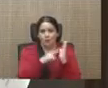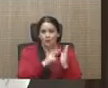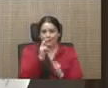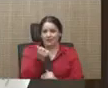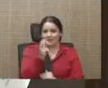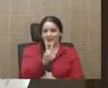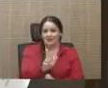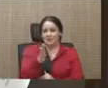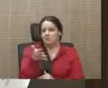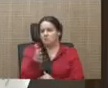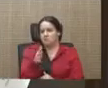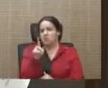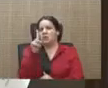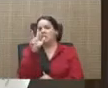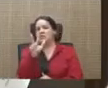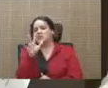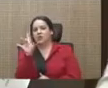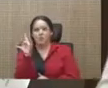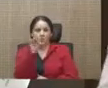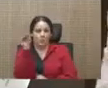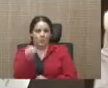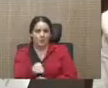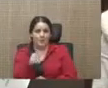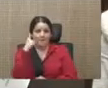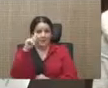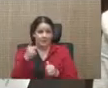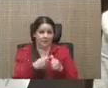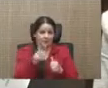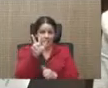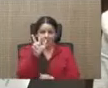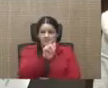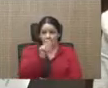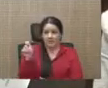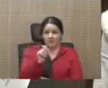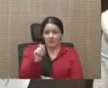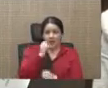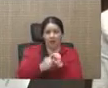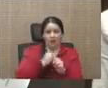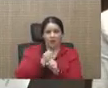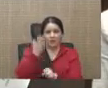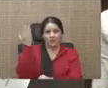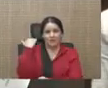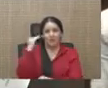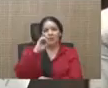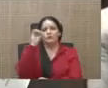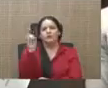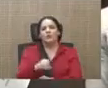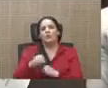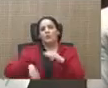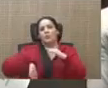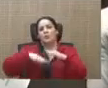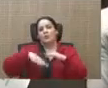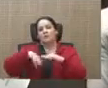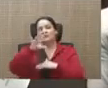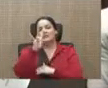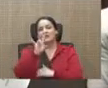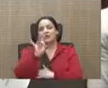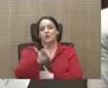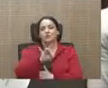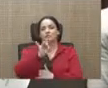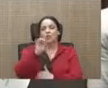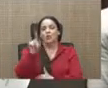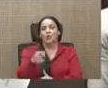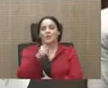razonable 38%. Y para el primer trimestre del año pasado, el porcentaje llegó a un